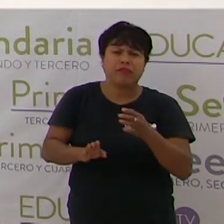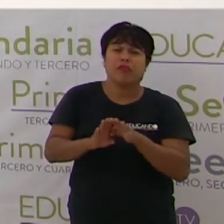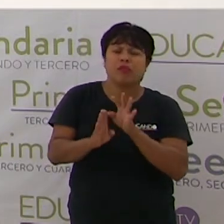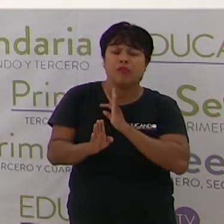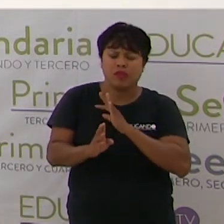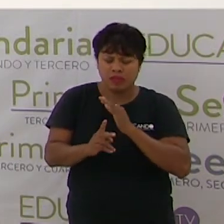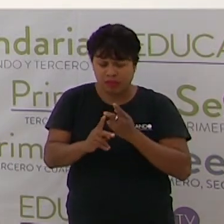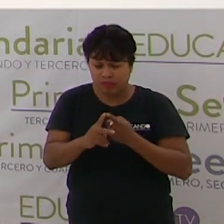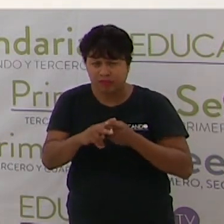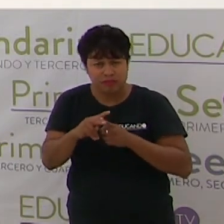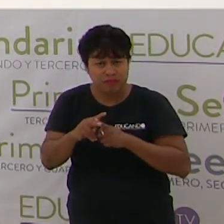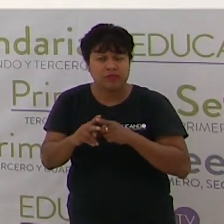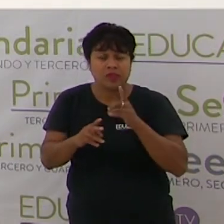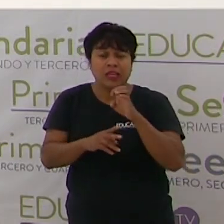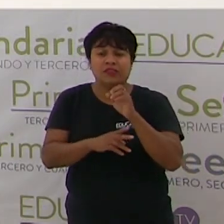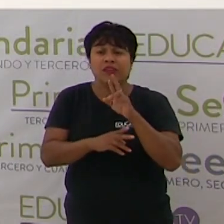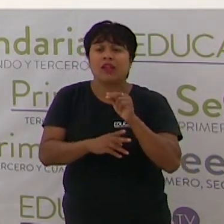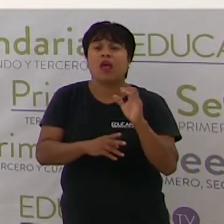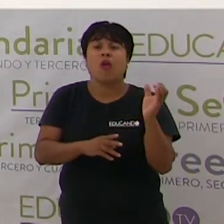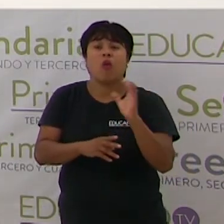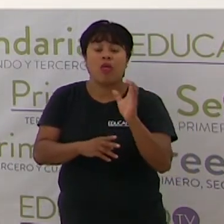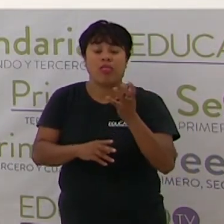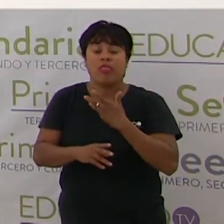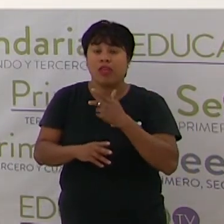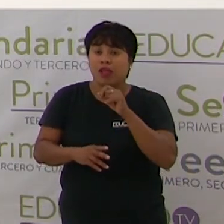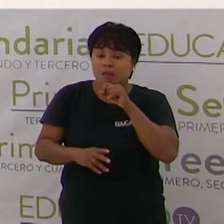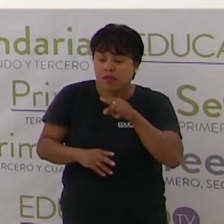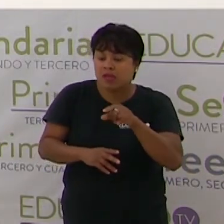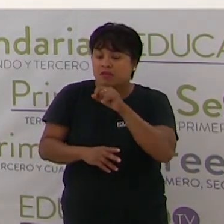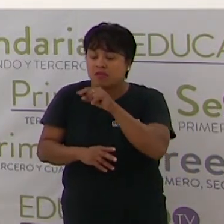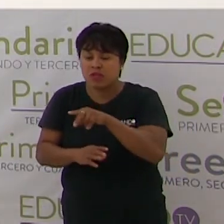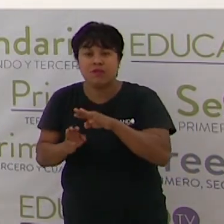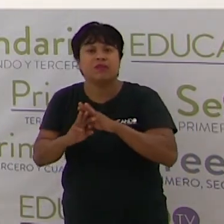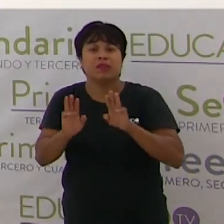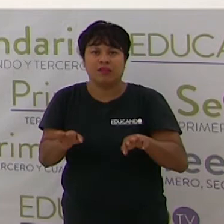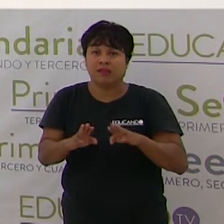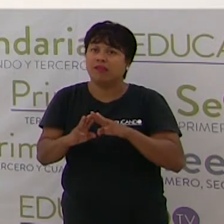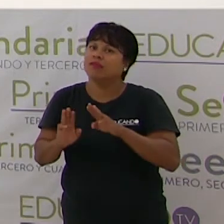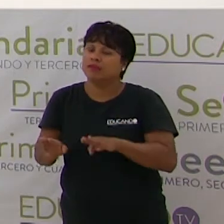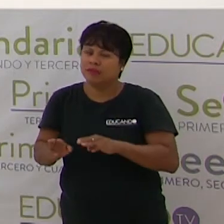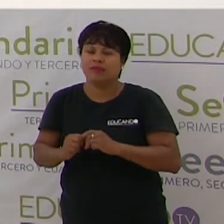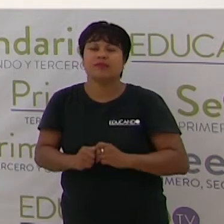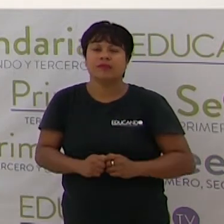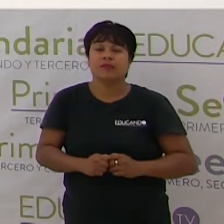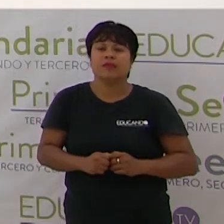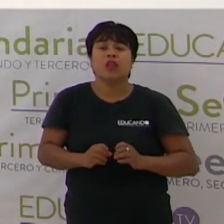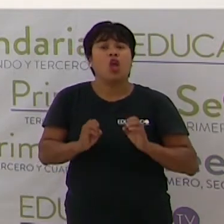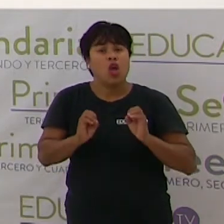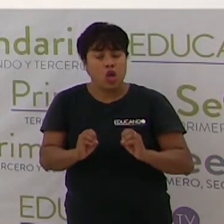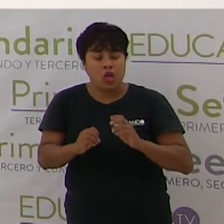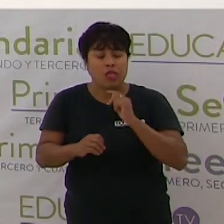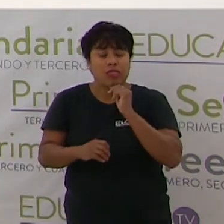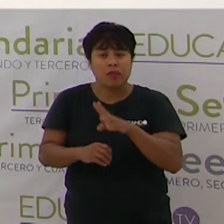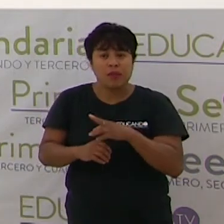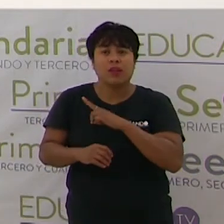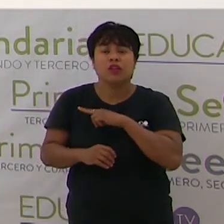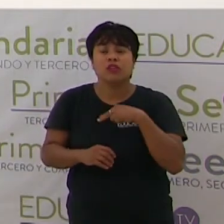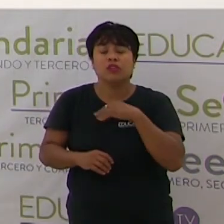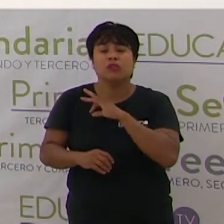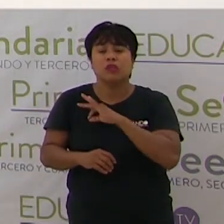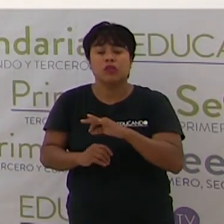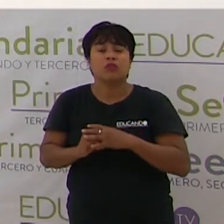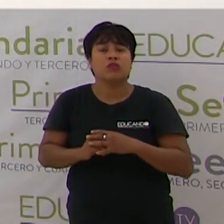el volumen de una esfera cuando conocemos que tiene las mismas proporciones de un cilindro. O también podemos,